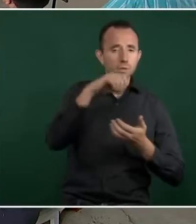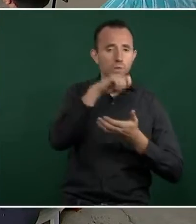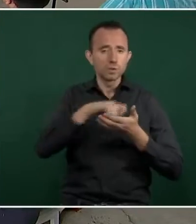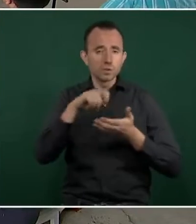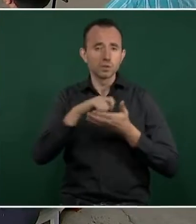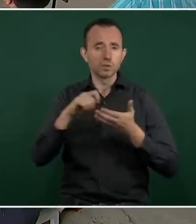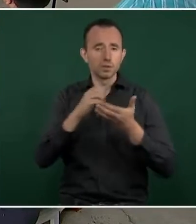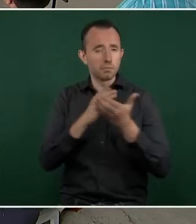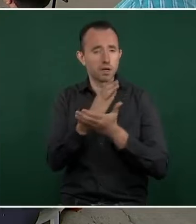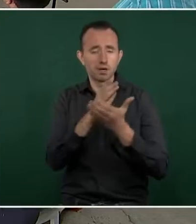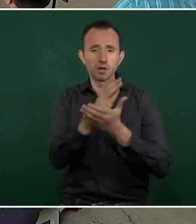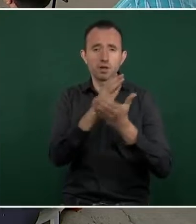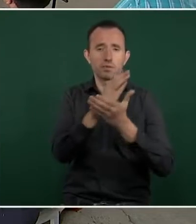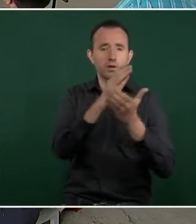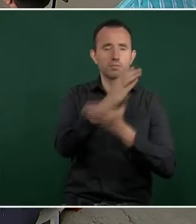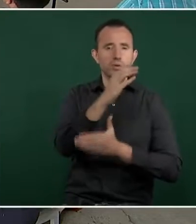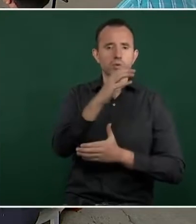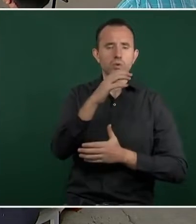hasta que lo logró.